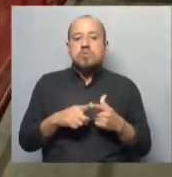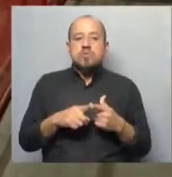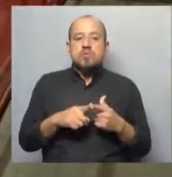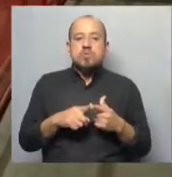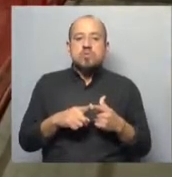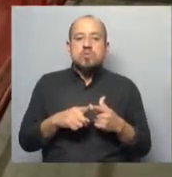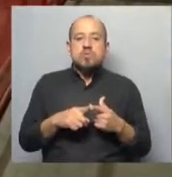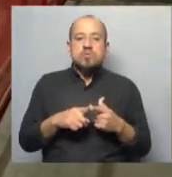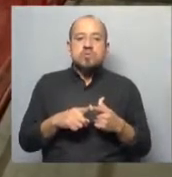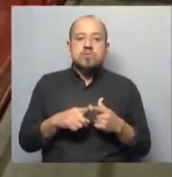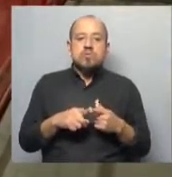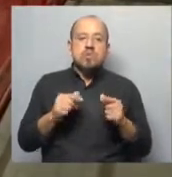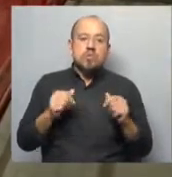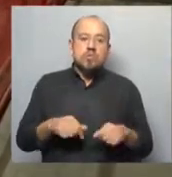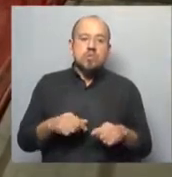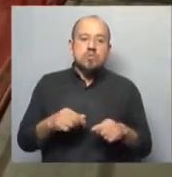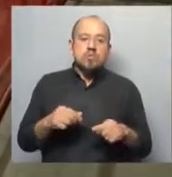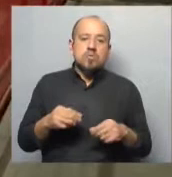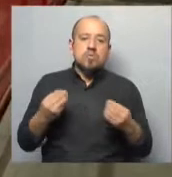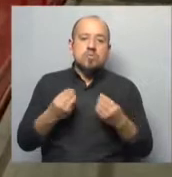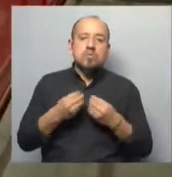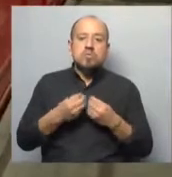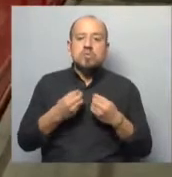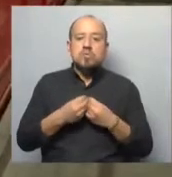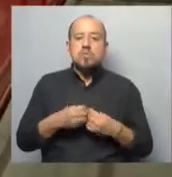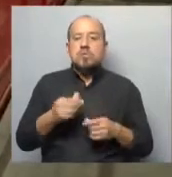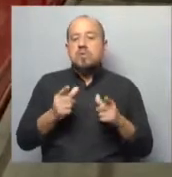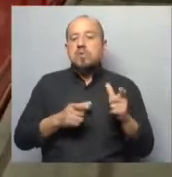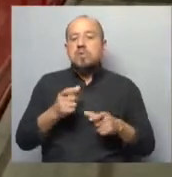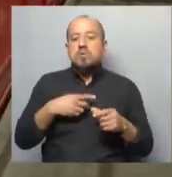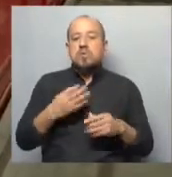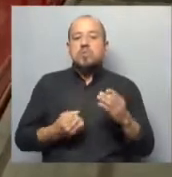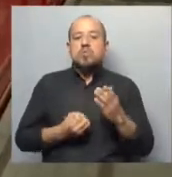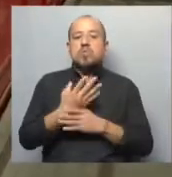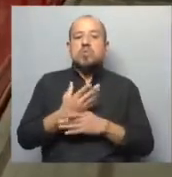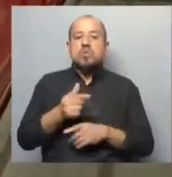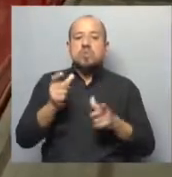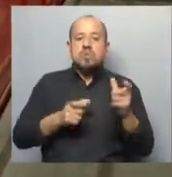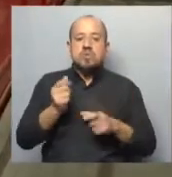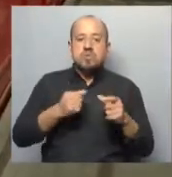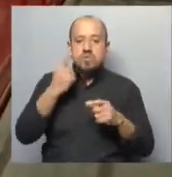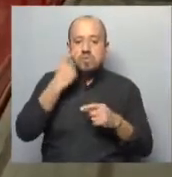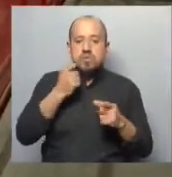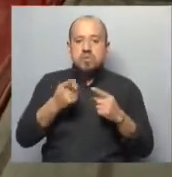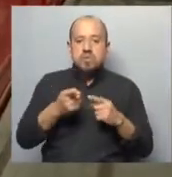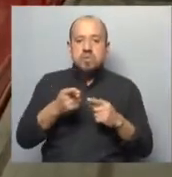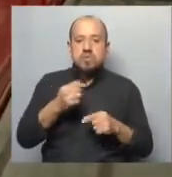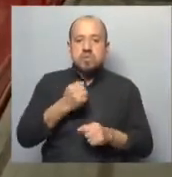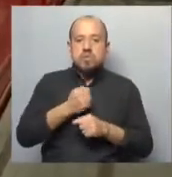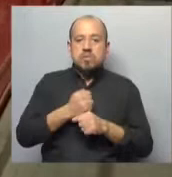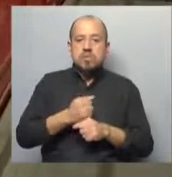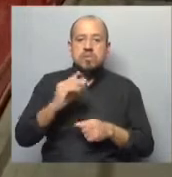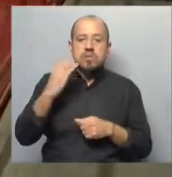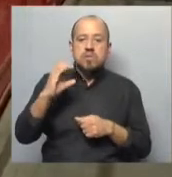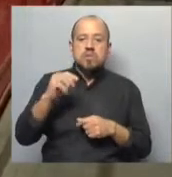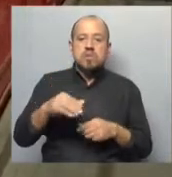Hoy día la verdad que se acerca un montón de gente del club, nueva, se nota en la gente que trabaja para el club,